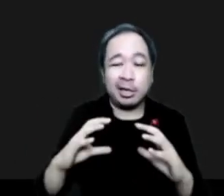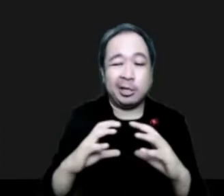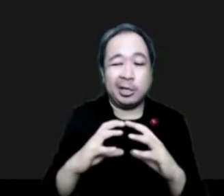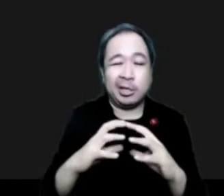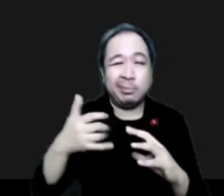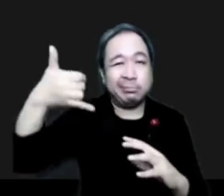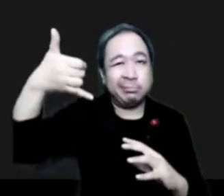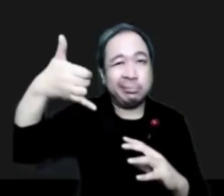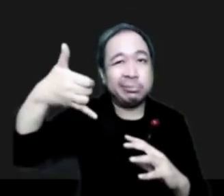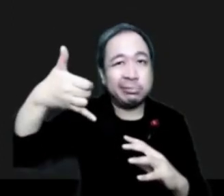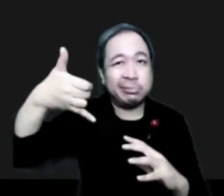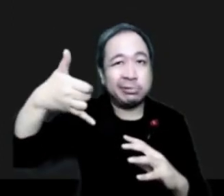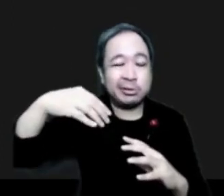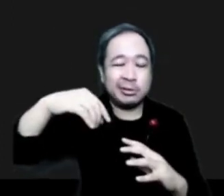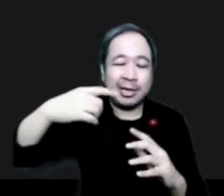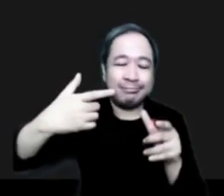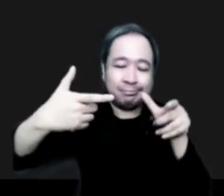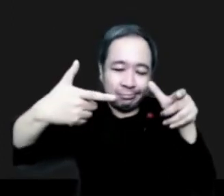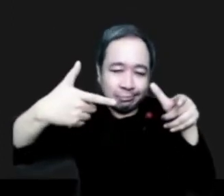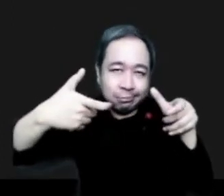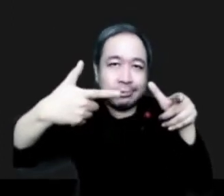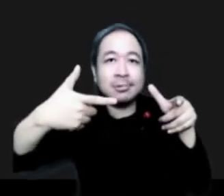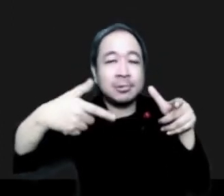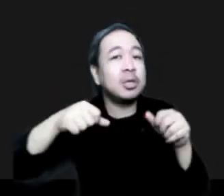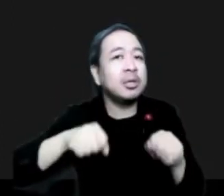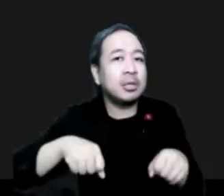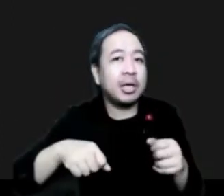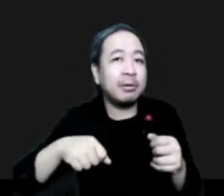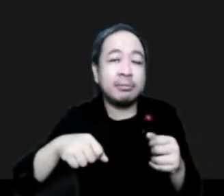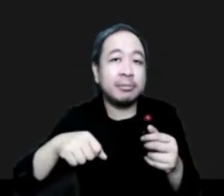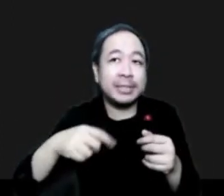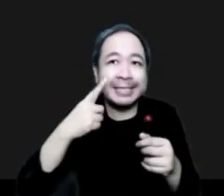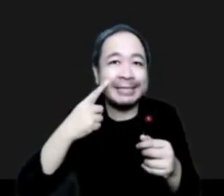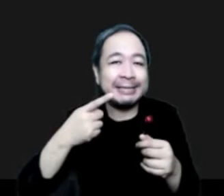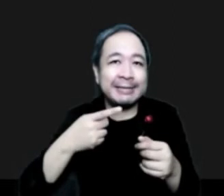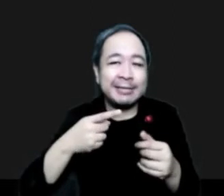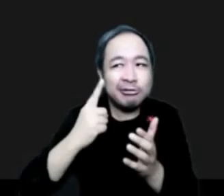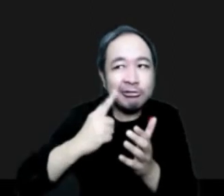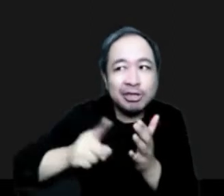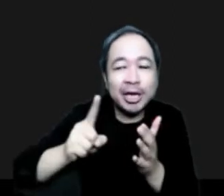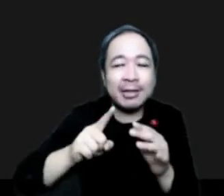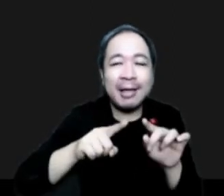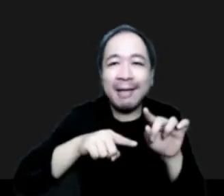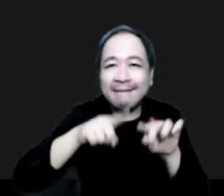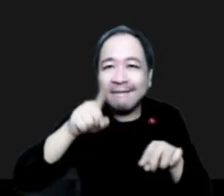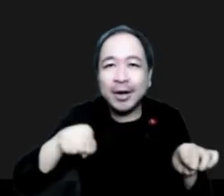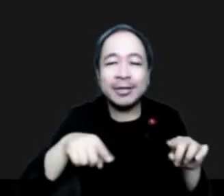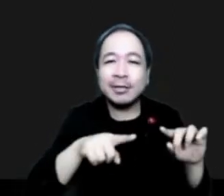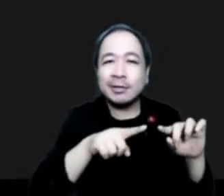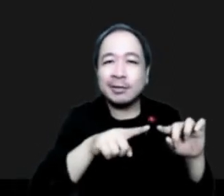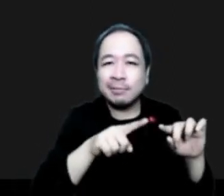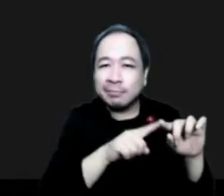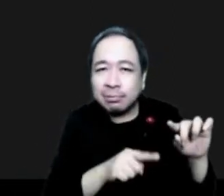esas tormentas dentro del propio sistema de imágenes de satélite. También permite este